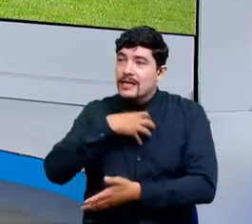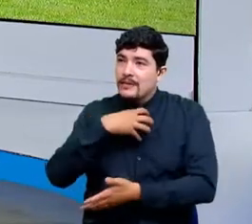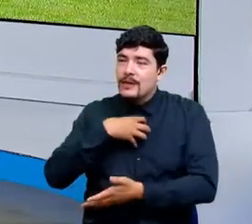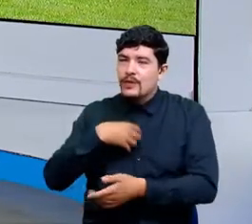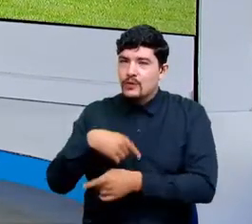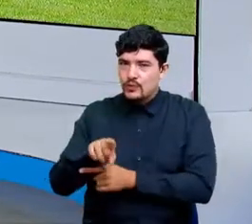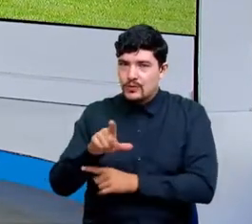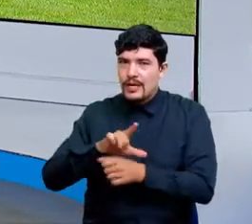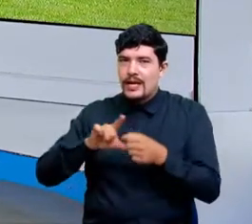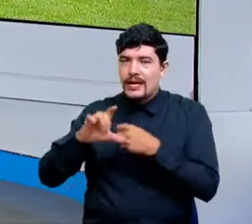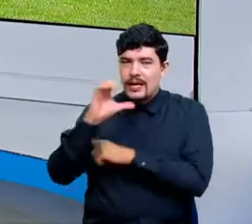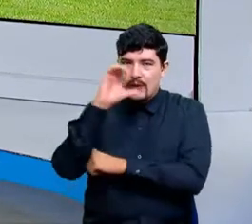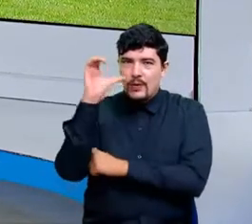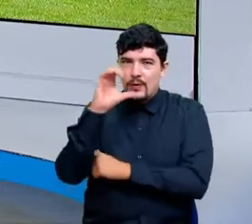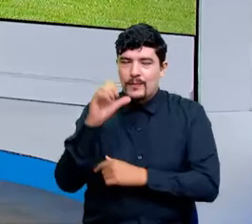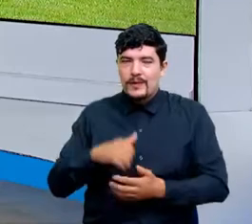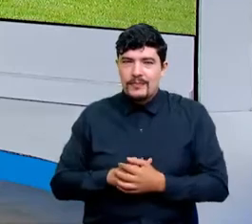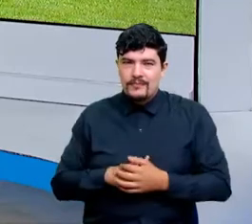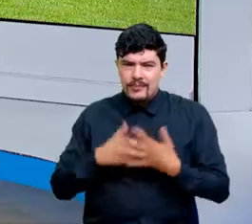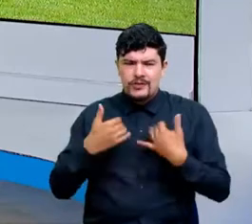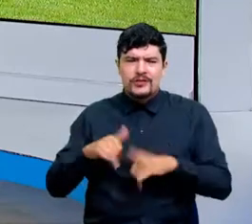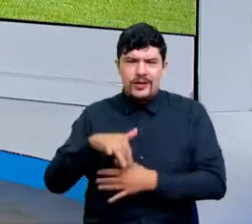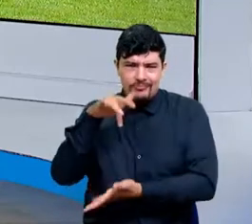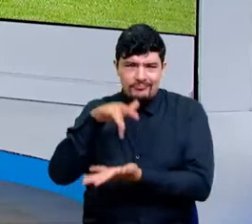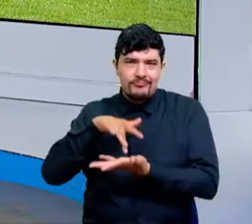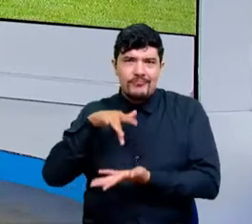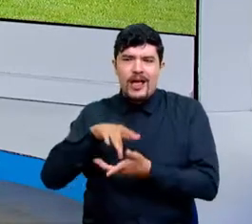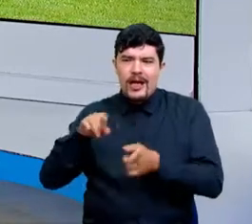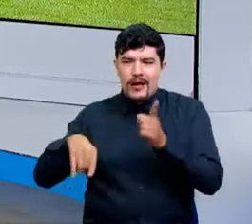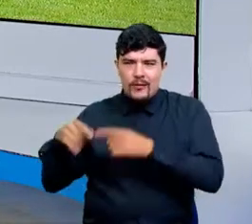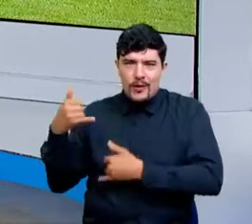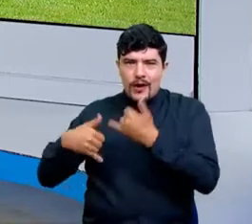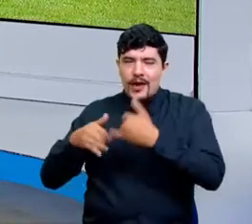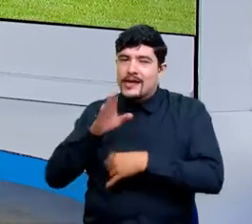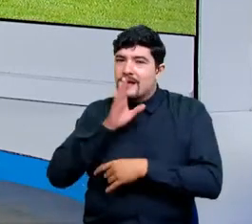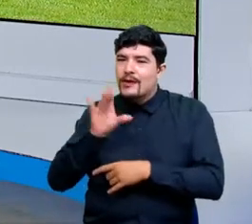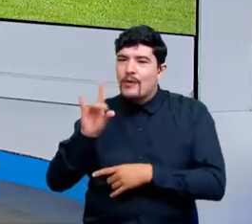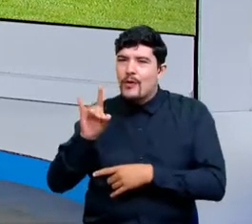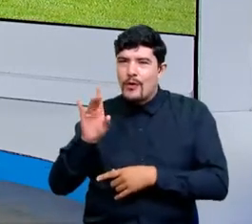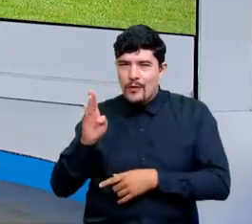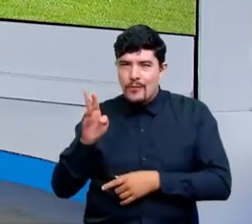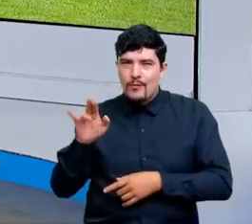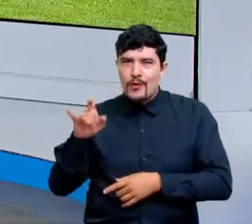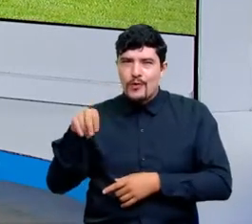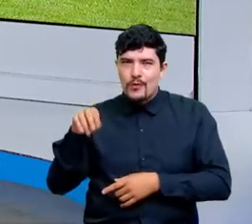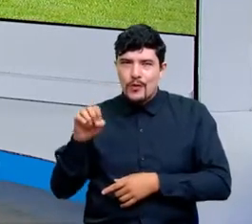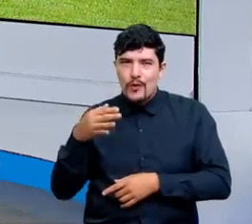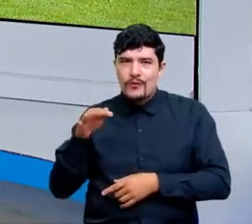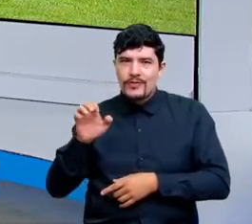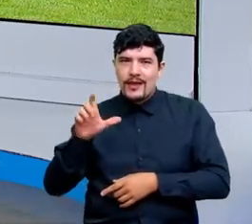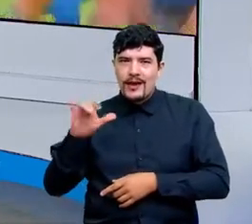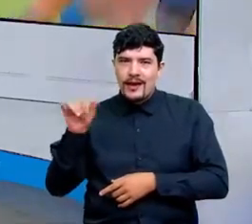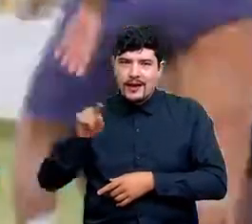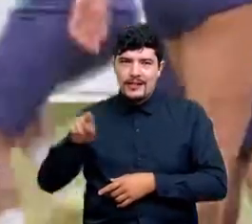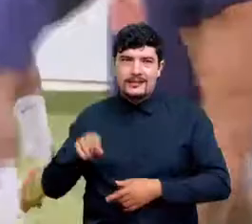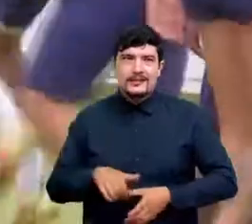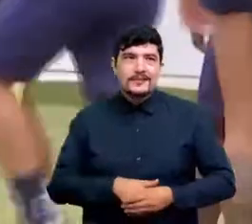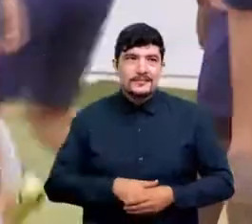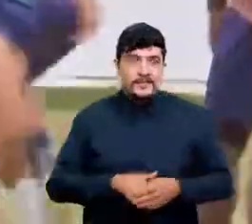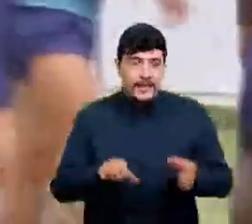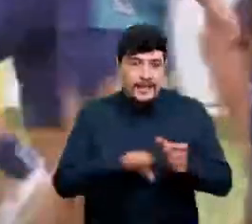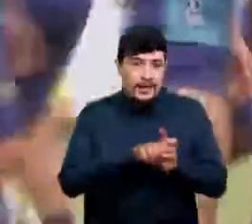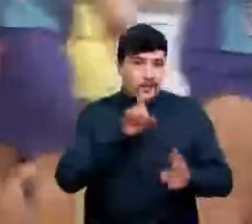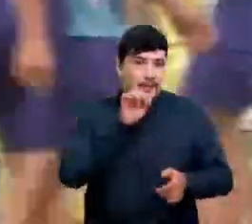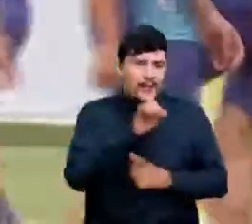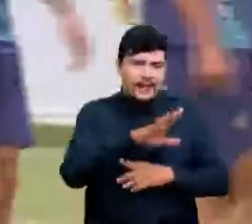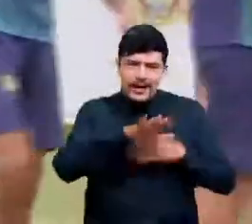Liga Colombiana, fase para la que ya podrá contar con algunos jugadores como el uruguayo Bruno Telis. En el equipo